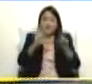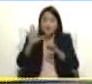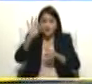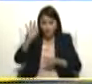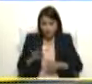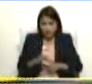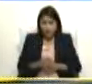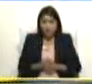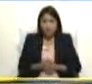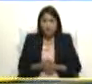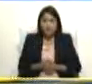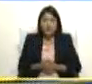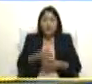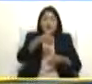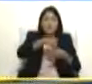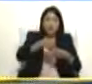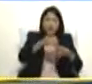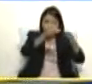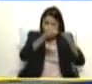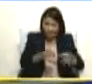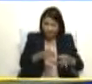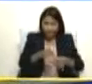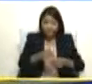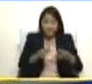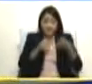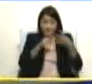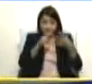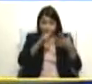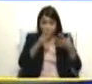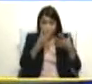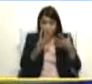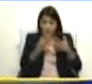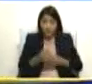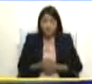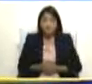3,66%. Votos válidos en esa pregunta,